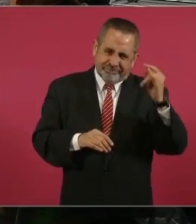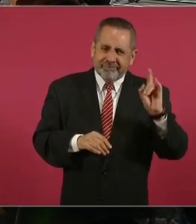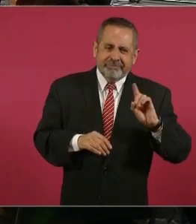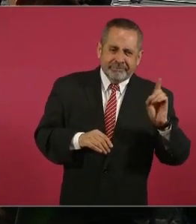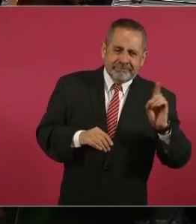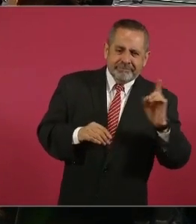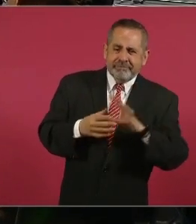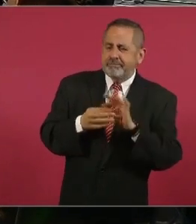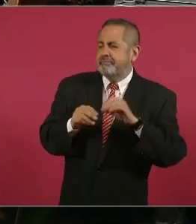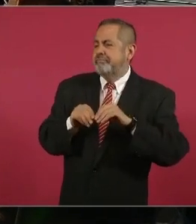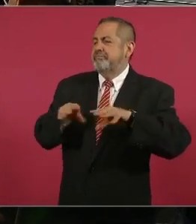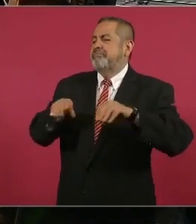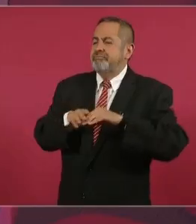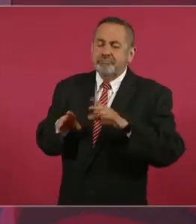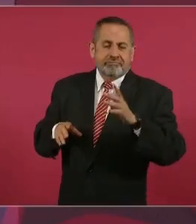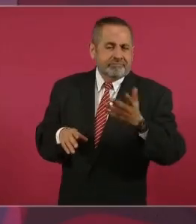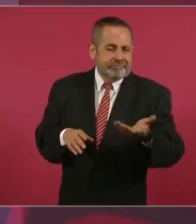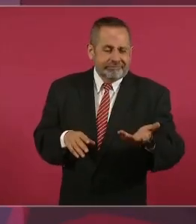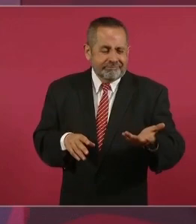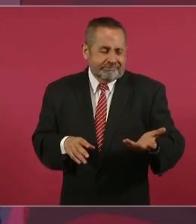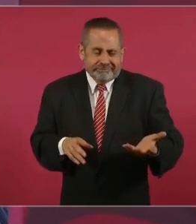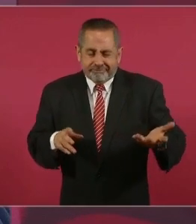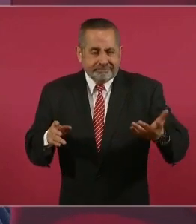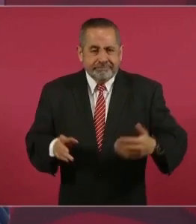para buscar